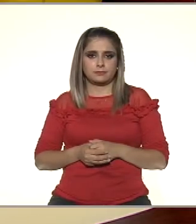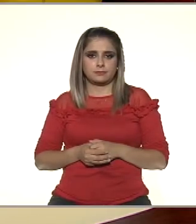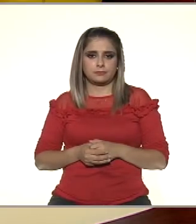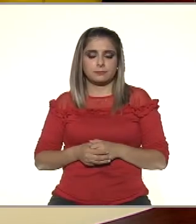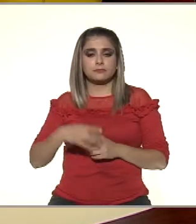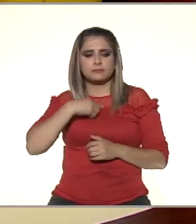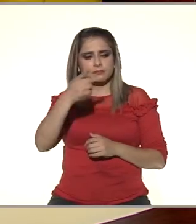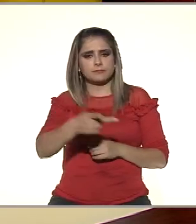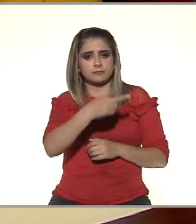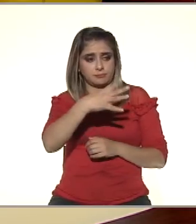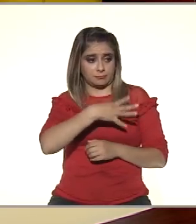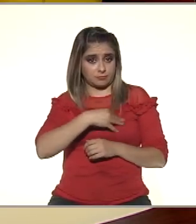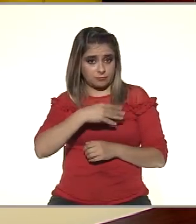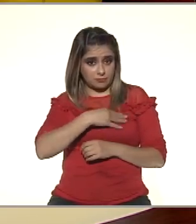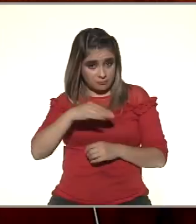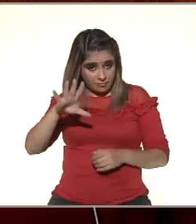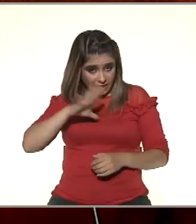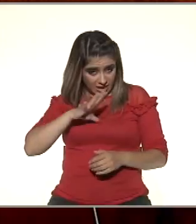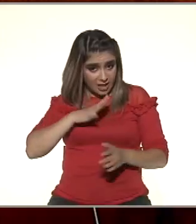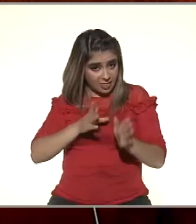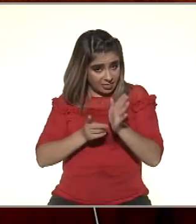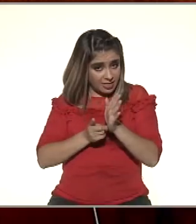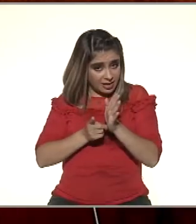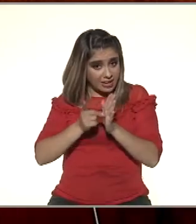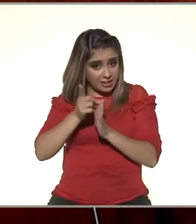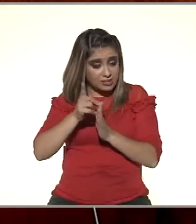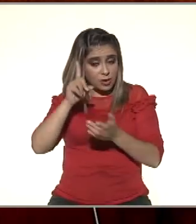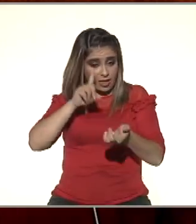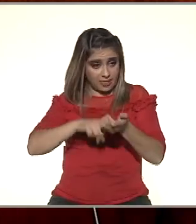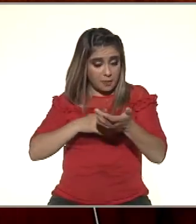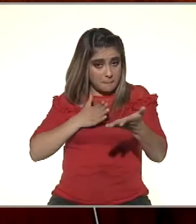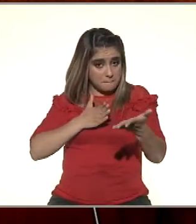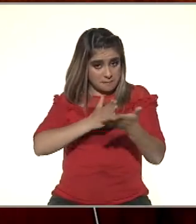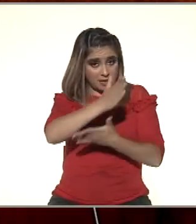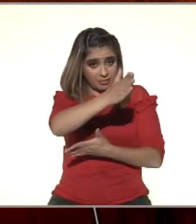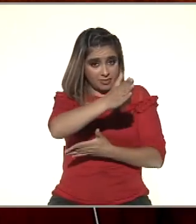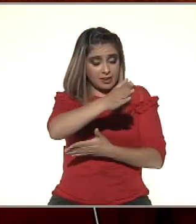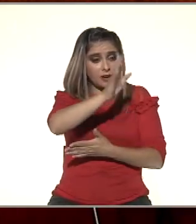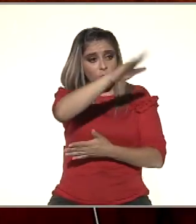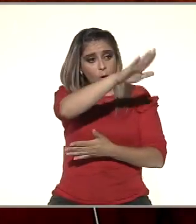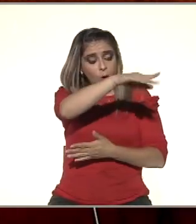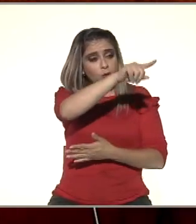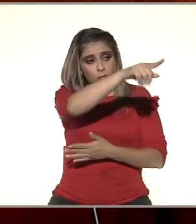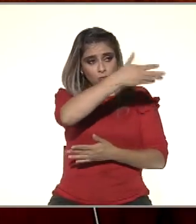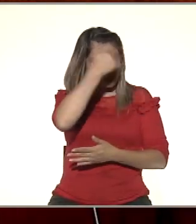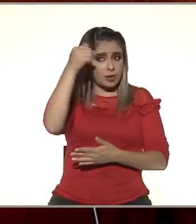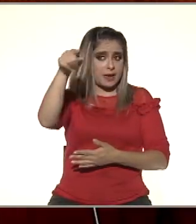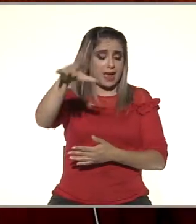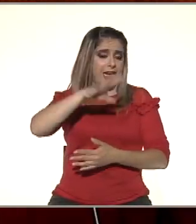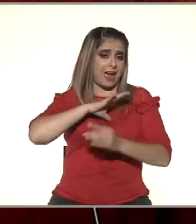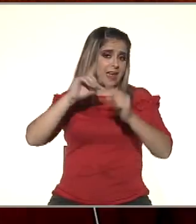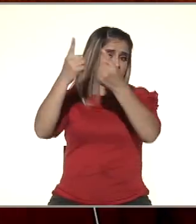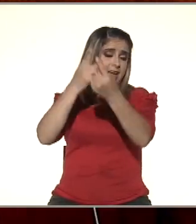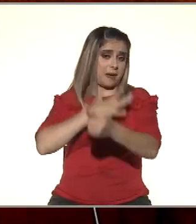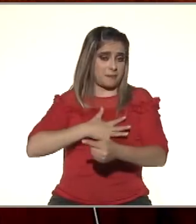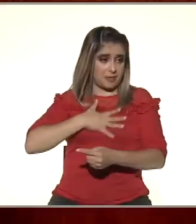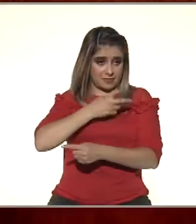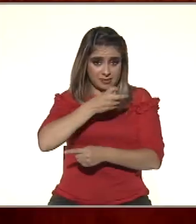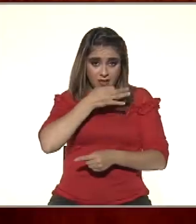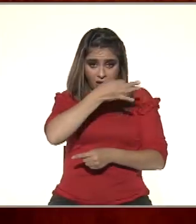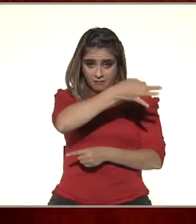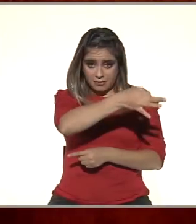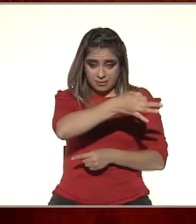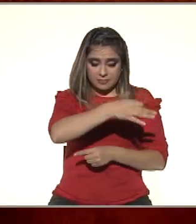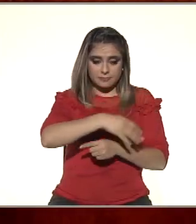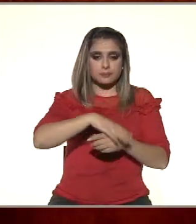son Pero hijas. los hijos tienen derecho a meterse y a decirle al que no sabe algo que no sabe. Lo que